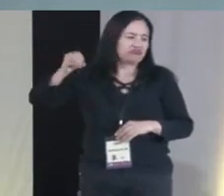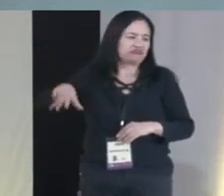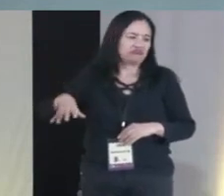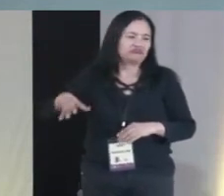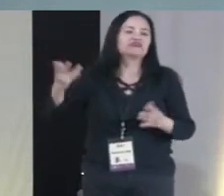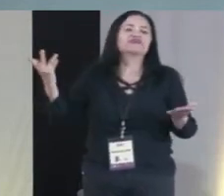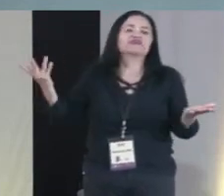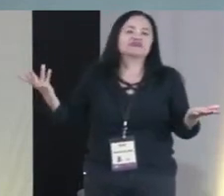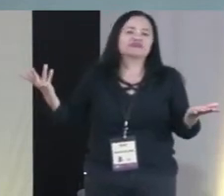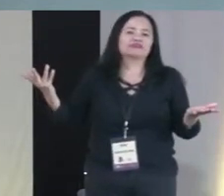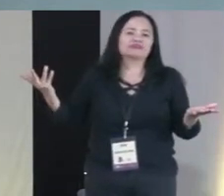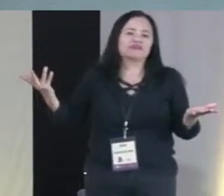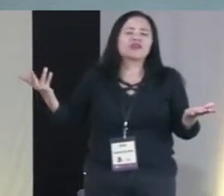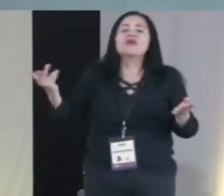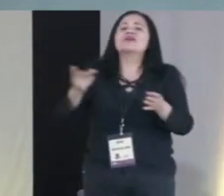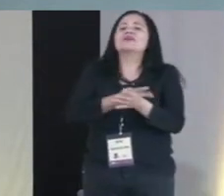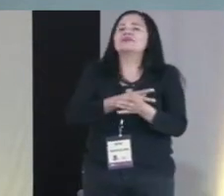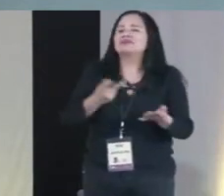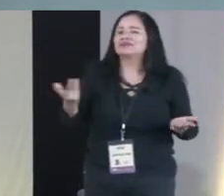¿Qué habría pasado,